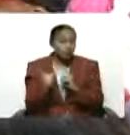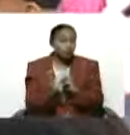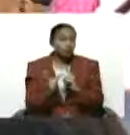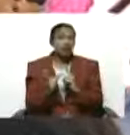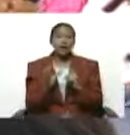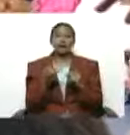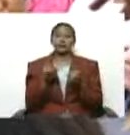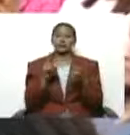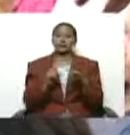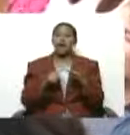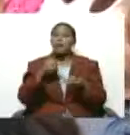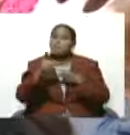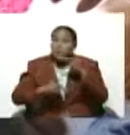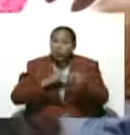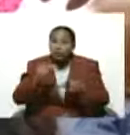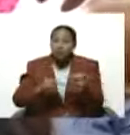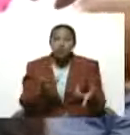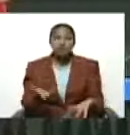lo productivo,